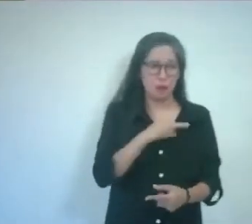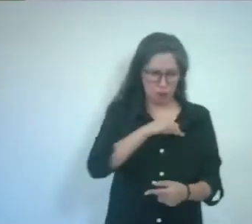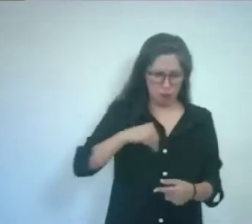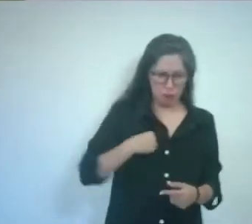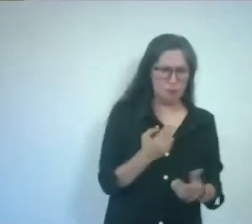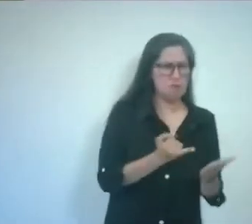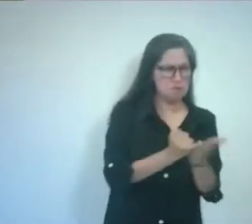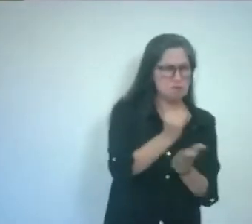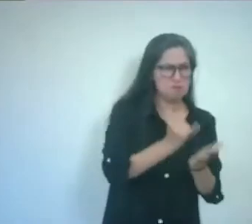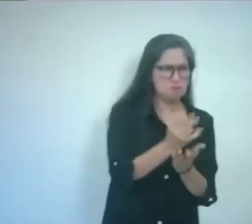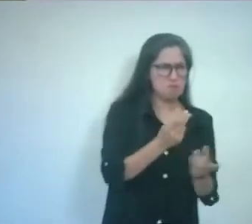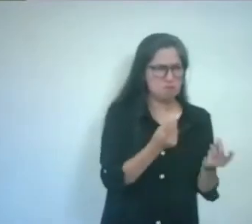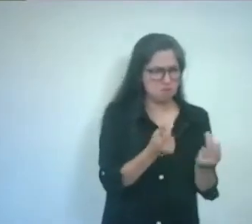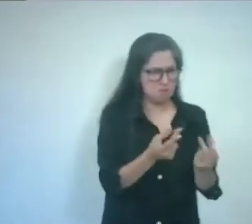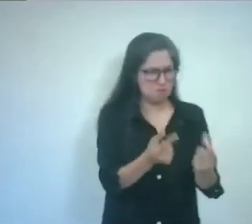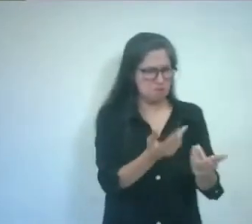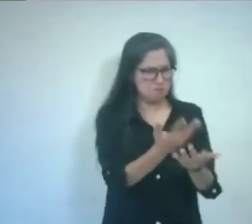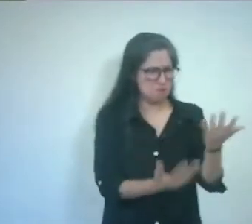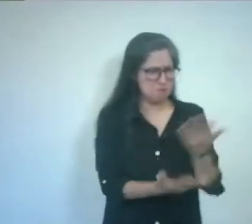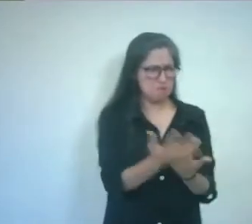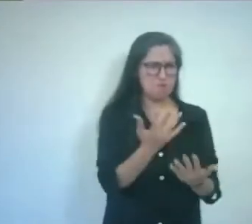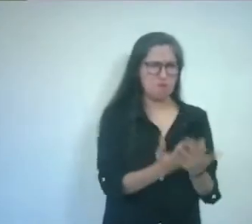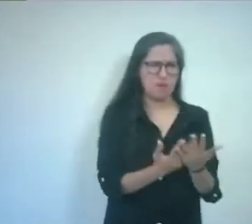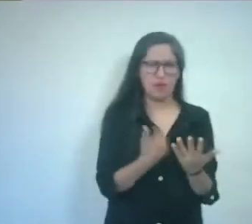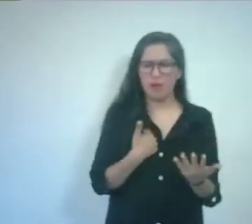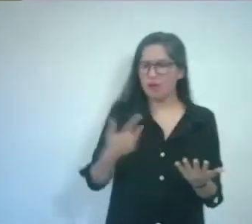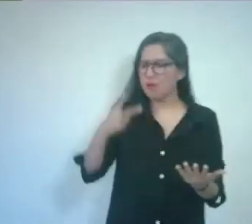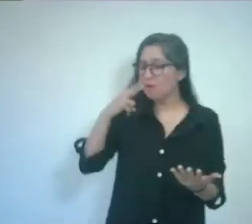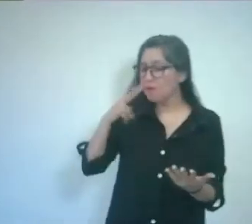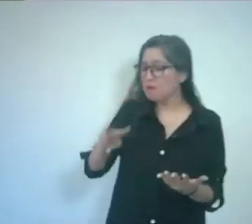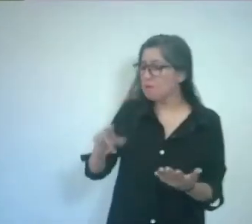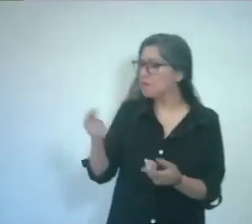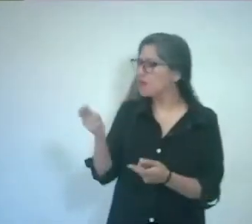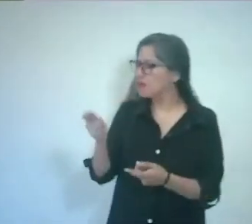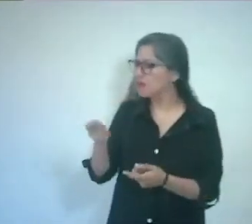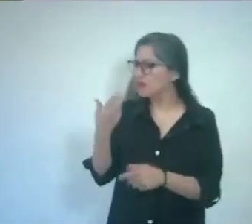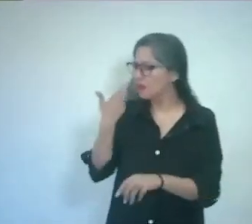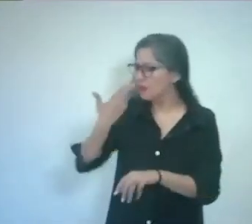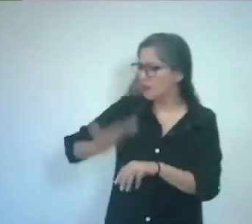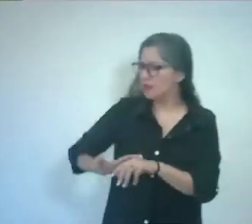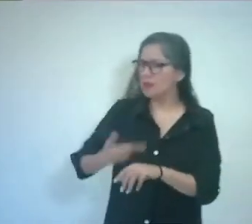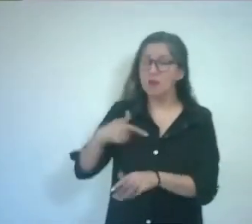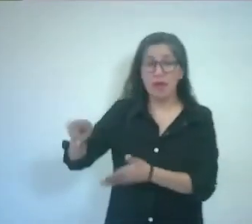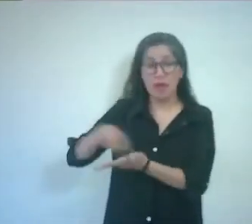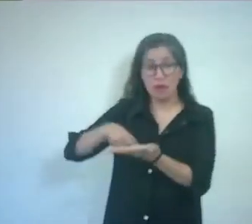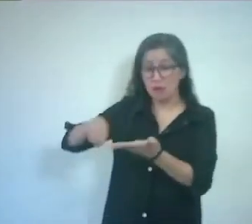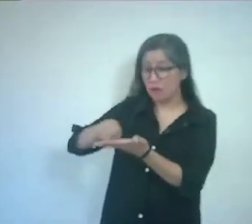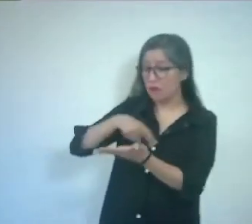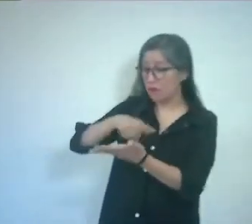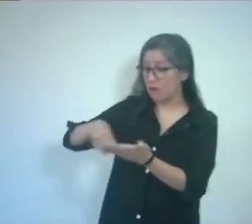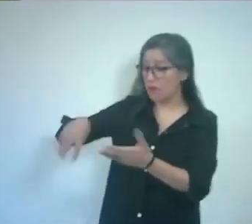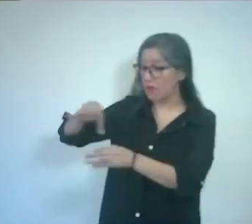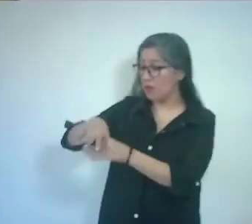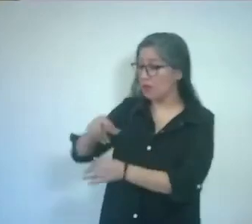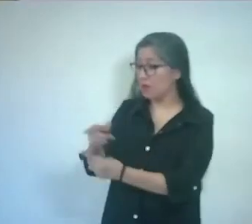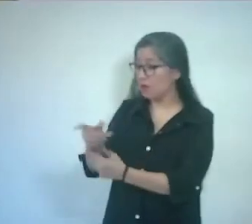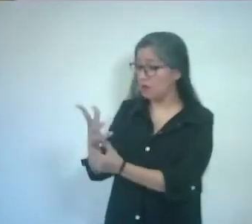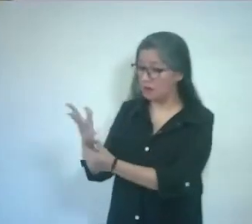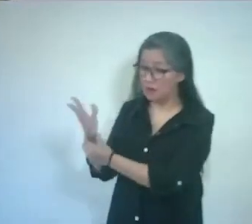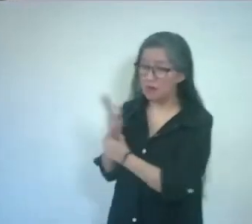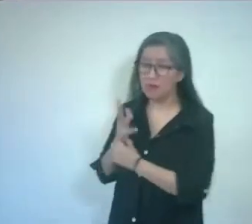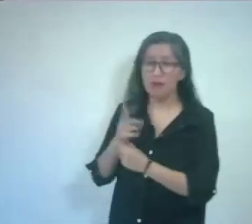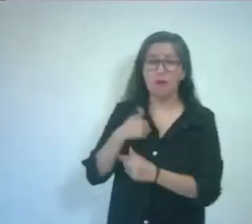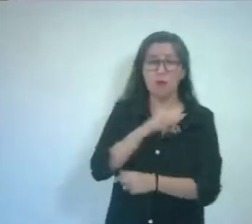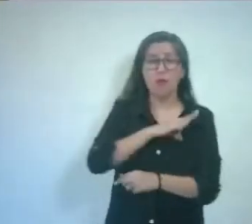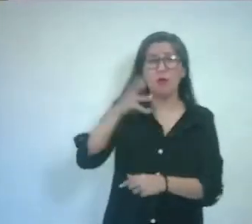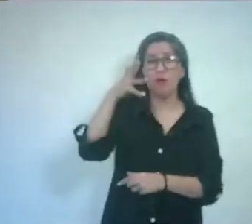lo que nos corresponde, buscando que sea el voto ciudadano lo que defina el futuro de nuestro país y de nuestras instituciones.